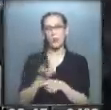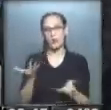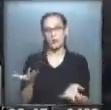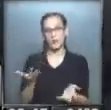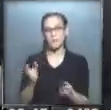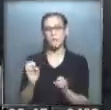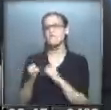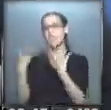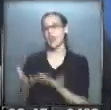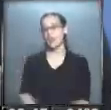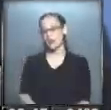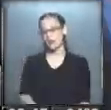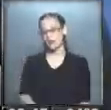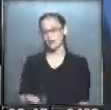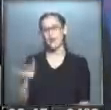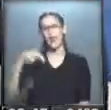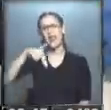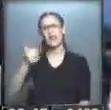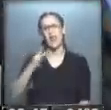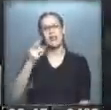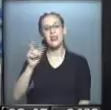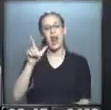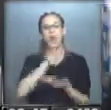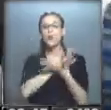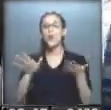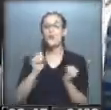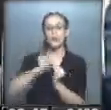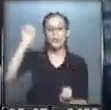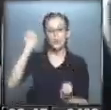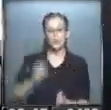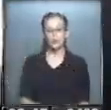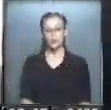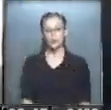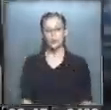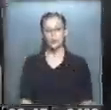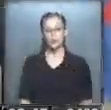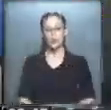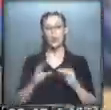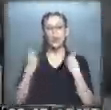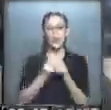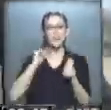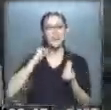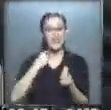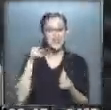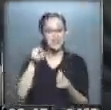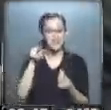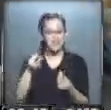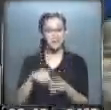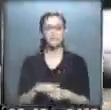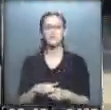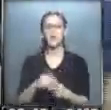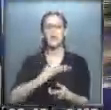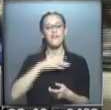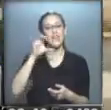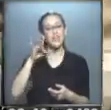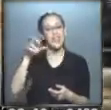está, entonces, Rafa Nadal consiguiendo un nuevo título en su historia. 13 títulos de Grand Slam. Está por detrás de Roger Federer, que